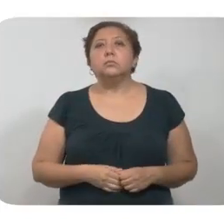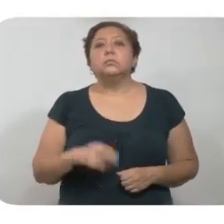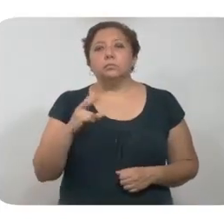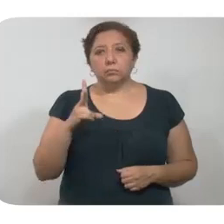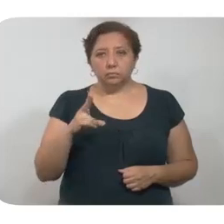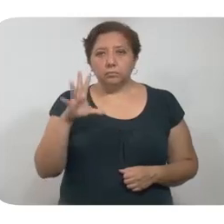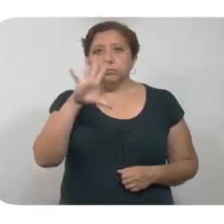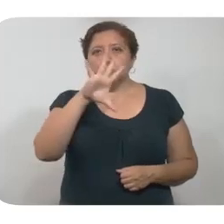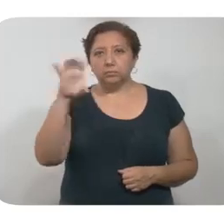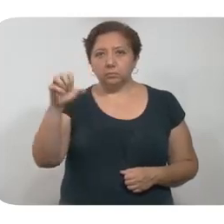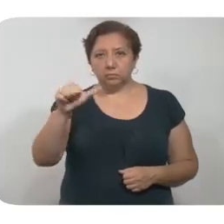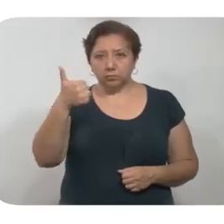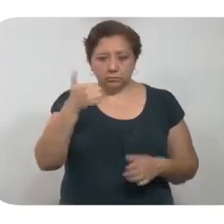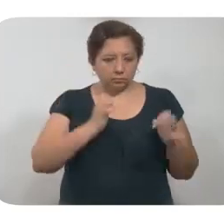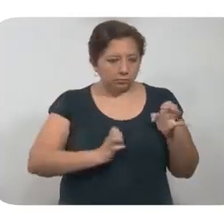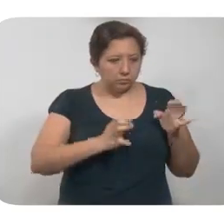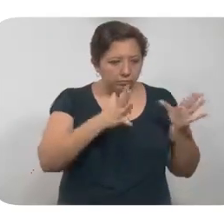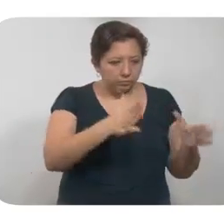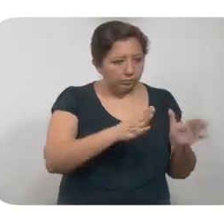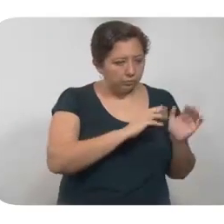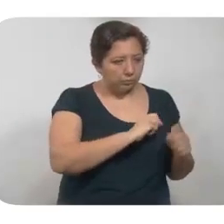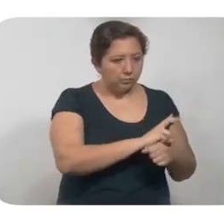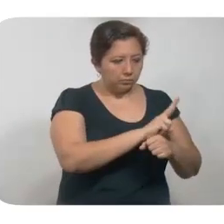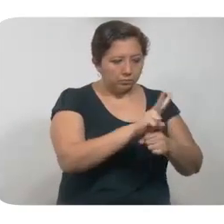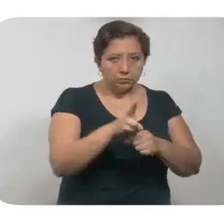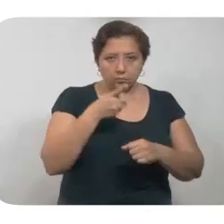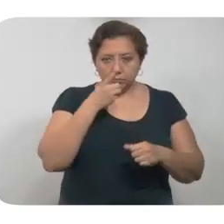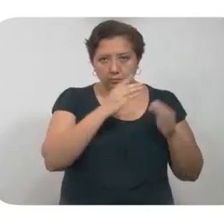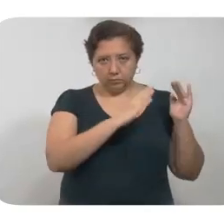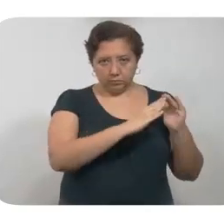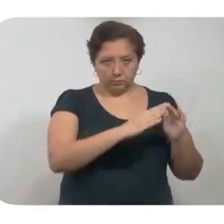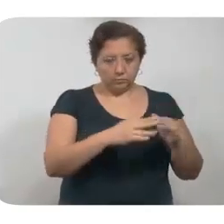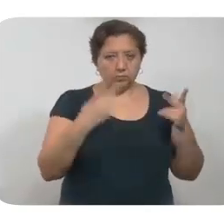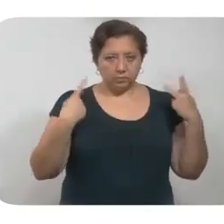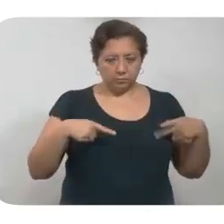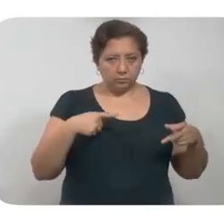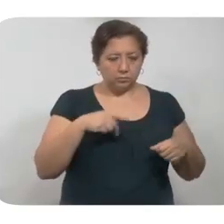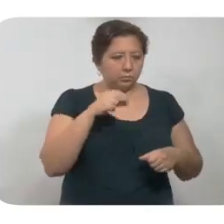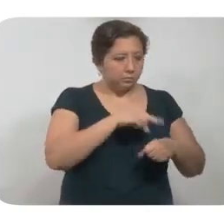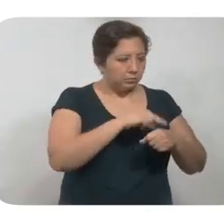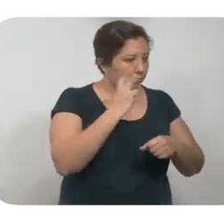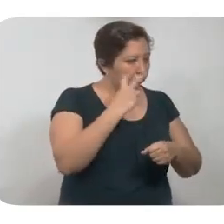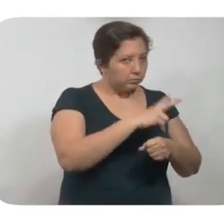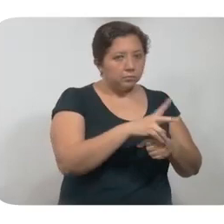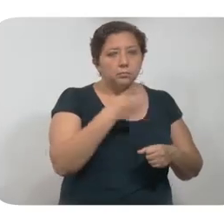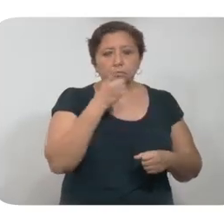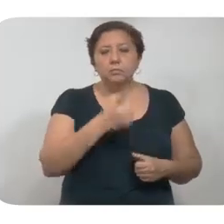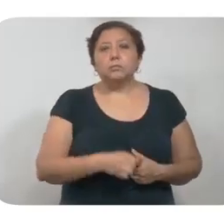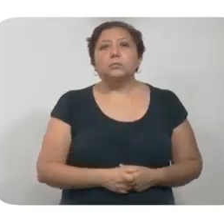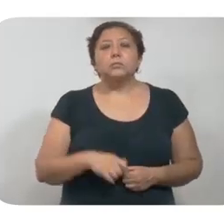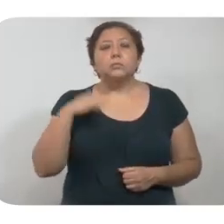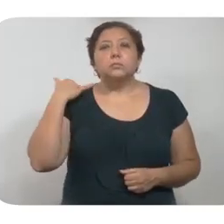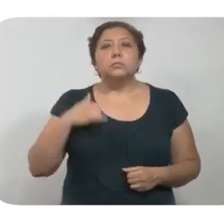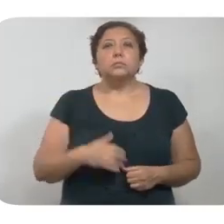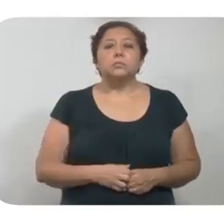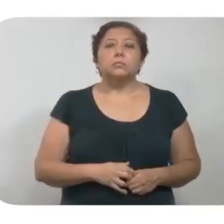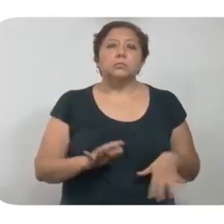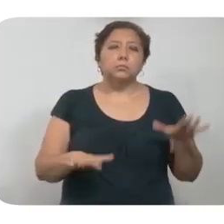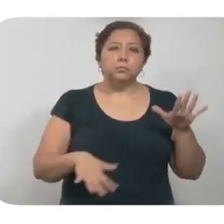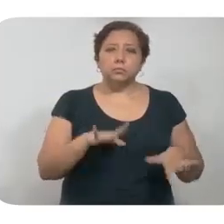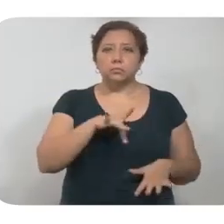También, 511 están estables, aisladas y monitoreadas constantemente por personal médico de la Secretaría de Salud de Yucatán.